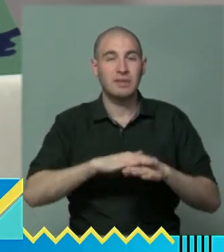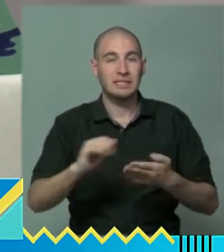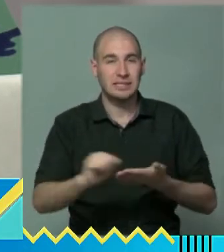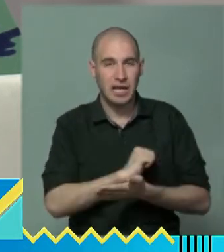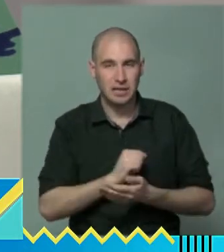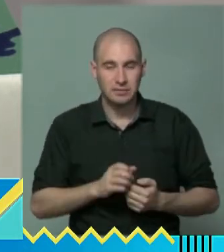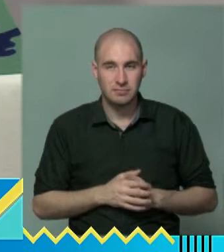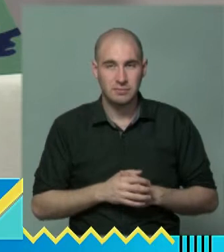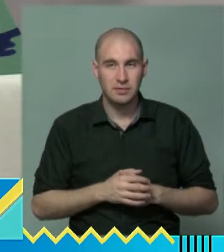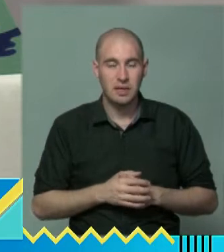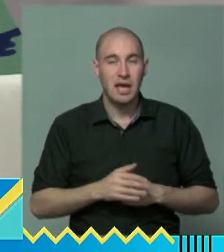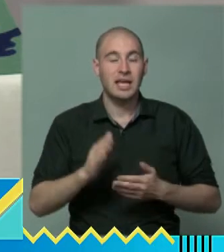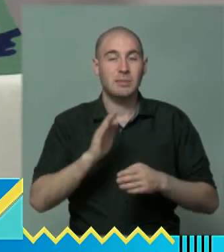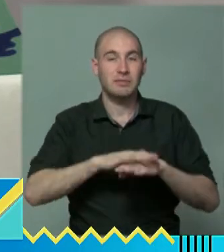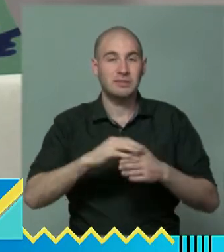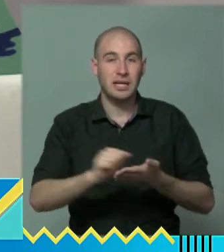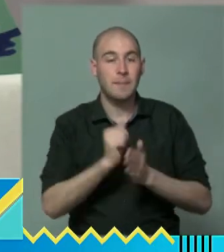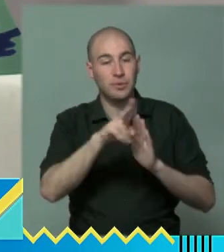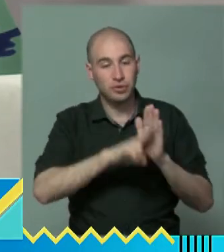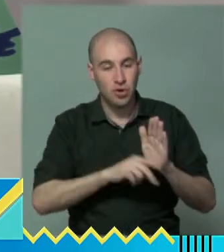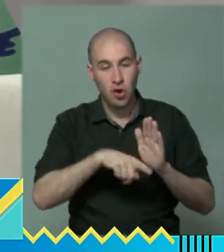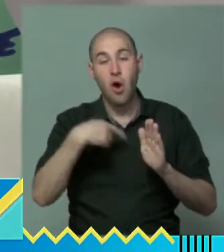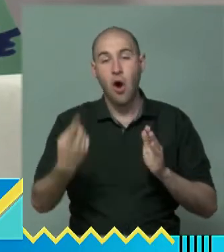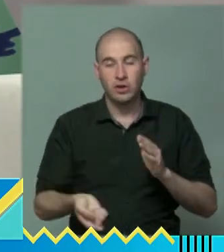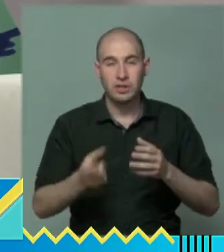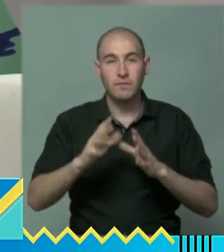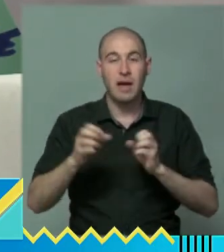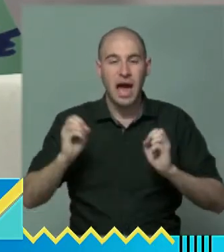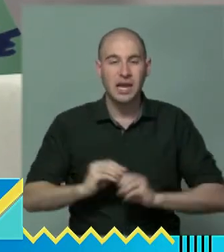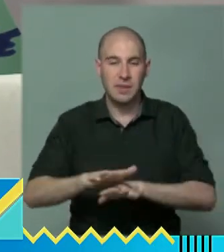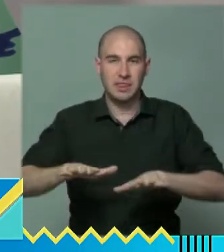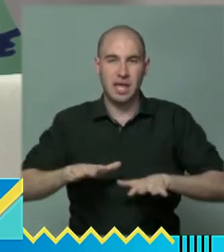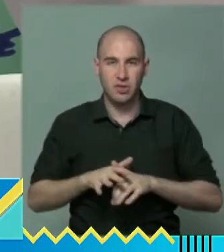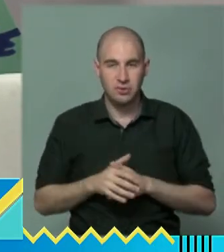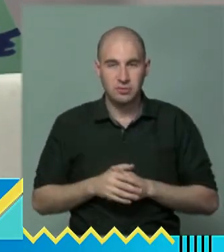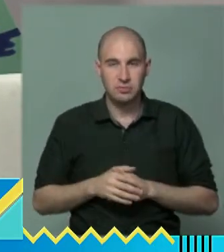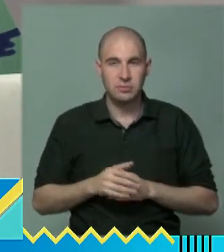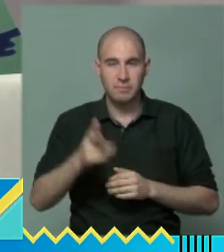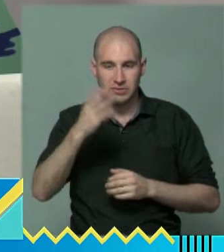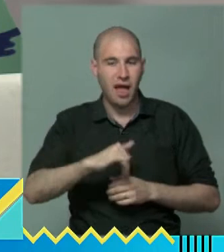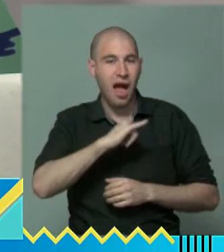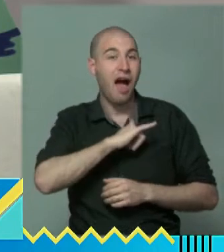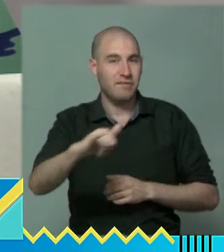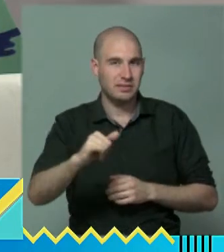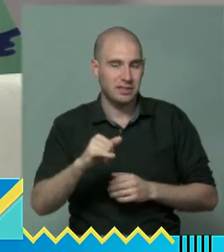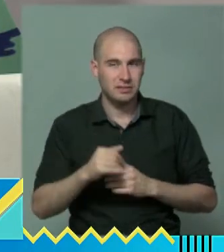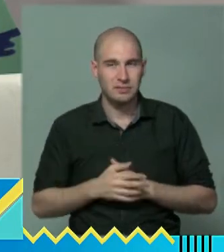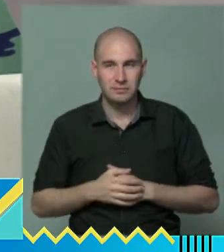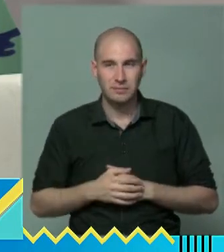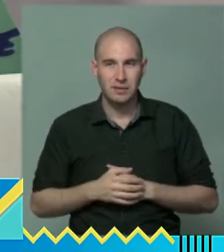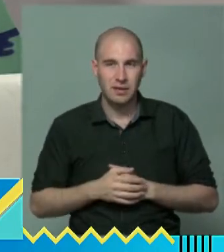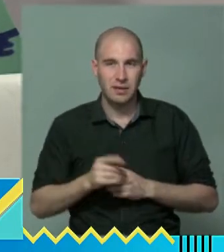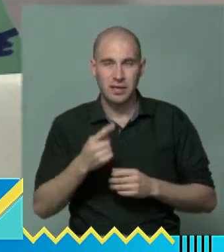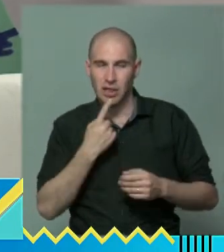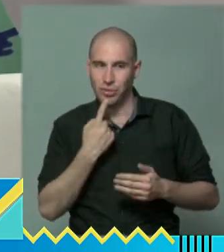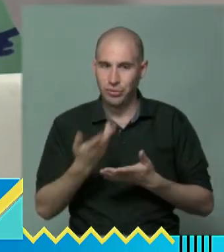responsabilidad, de evitar la responsabilidad, son los protocolos. La otra es la figura del arrepentido, el delator, que es cuestionable por donde